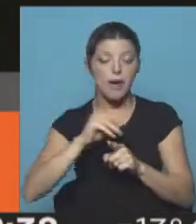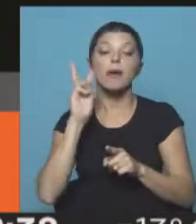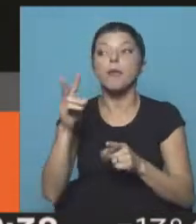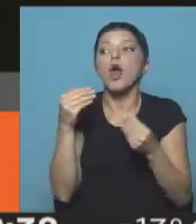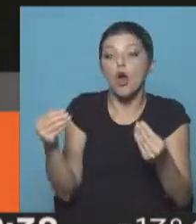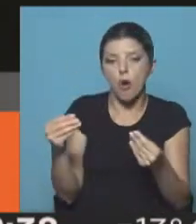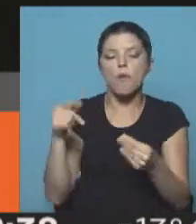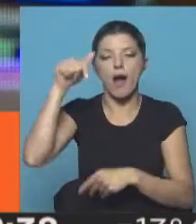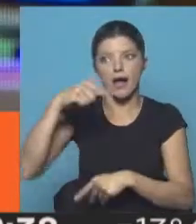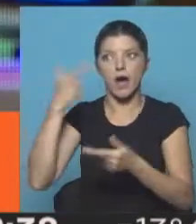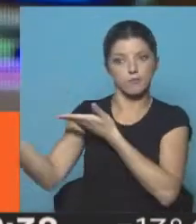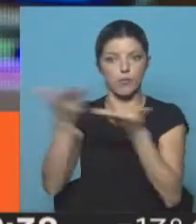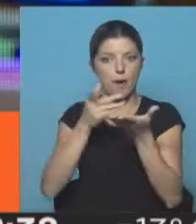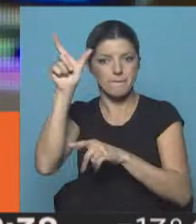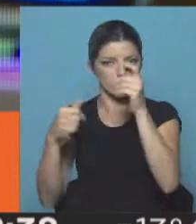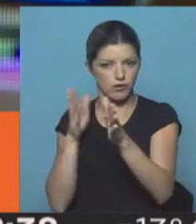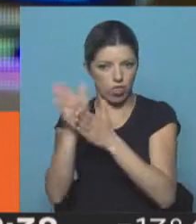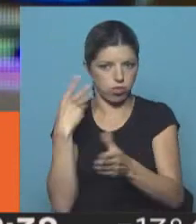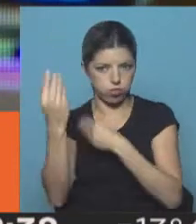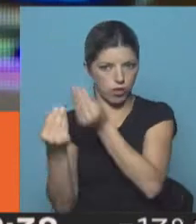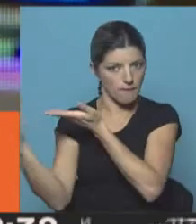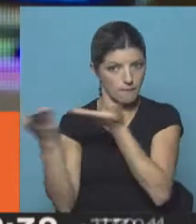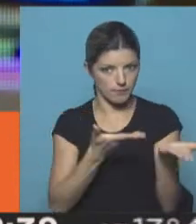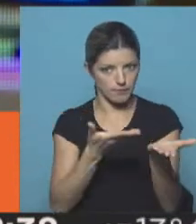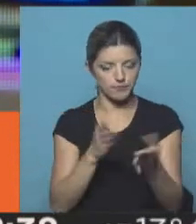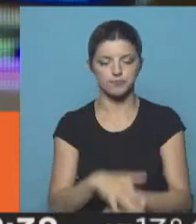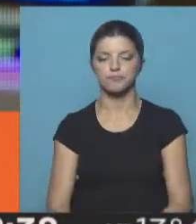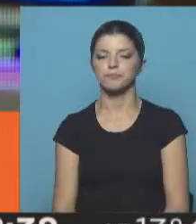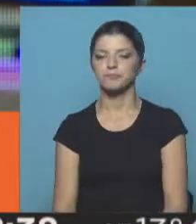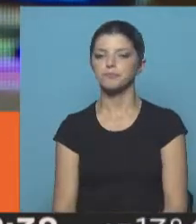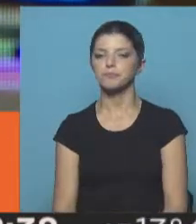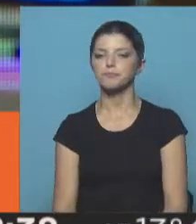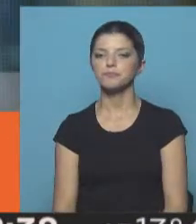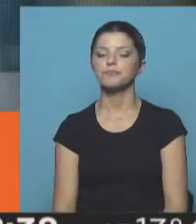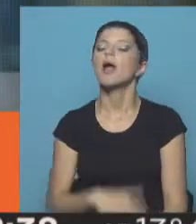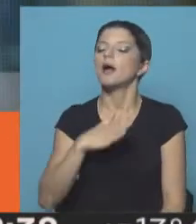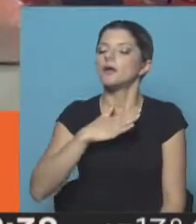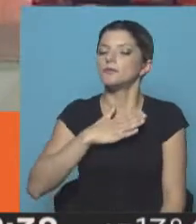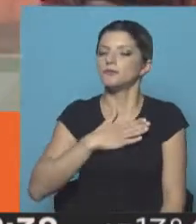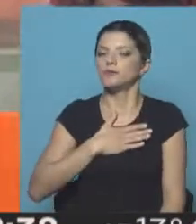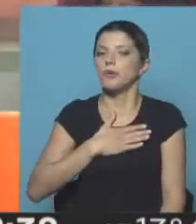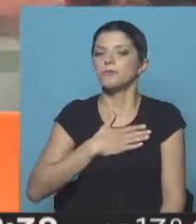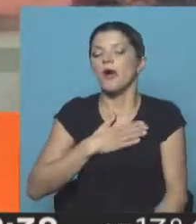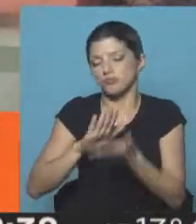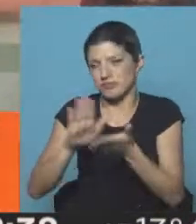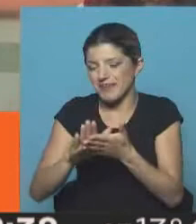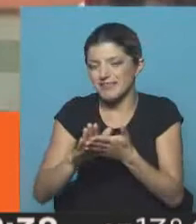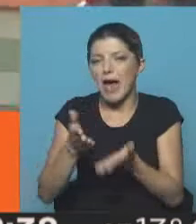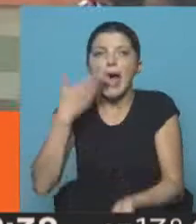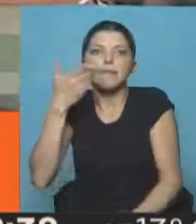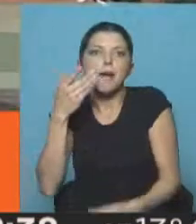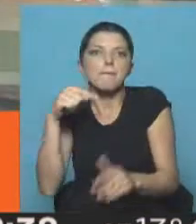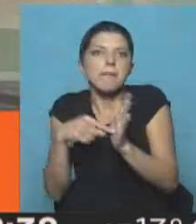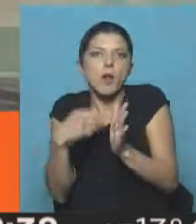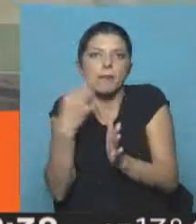pone en práctica y es una experiencia importante, ¿no? Sí, yo insisto con lo de se dice poco. O sea, los periodistas siempre